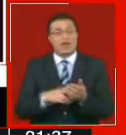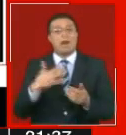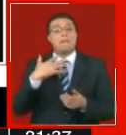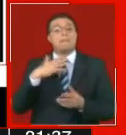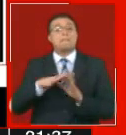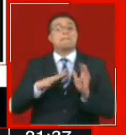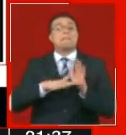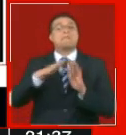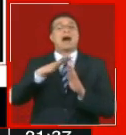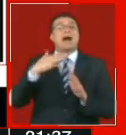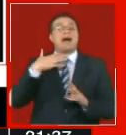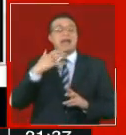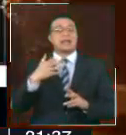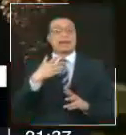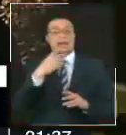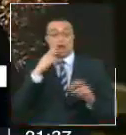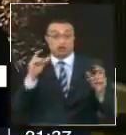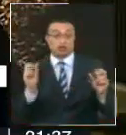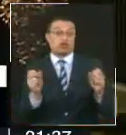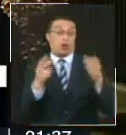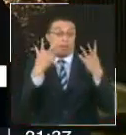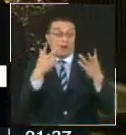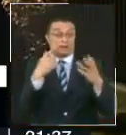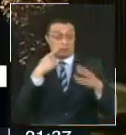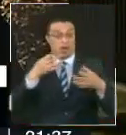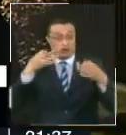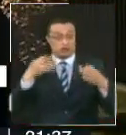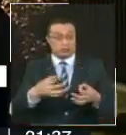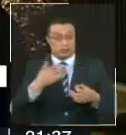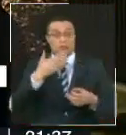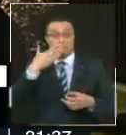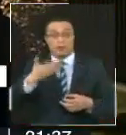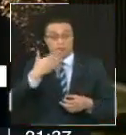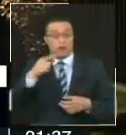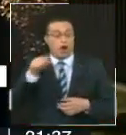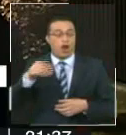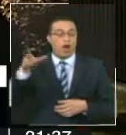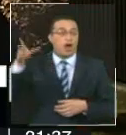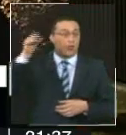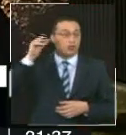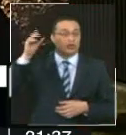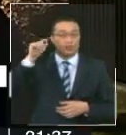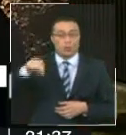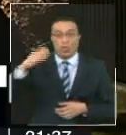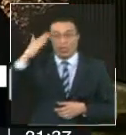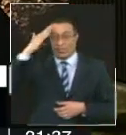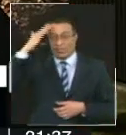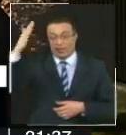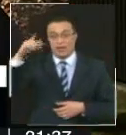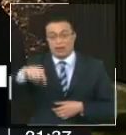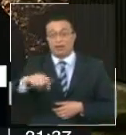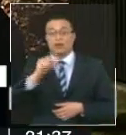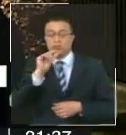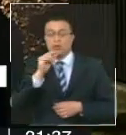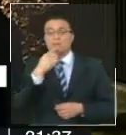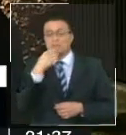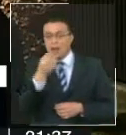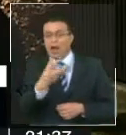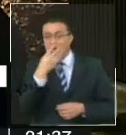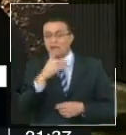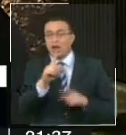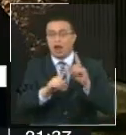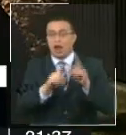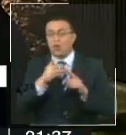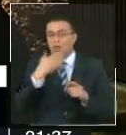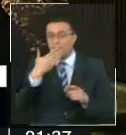aspiración de sorprender y a pesar de que eso Se confirma un poco porque las declaraciones que hemos escuchado durante el día eh las escasas declaraciones que hemos